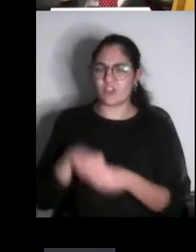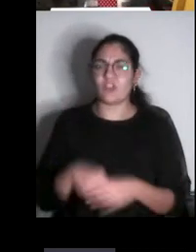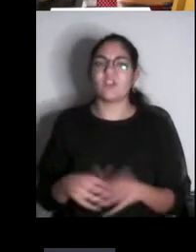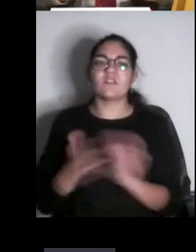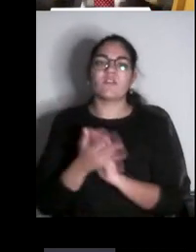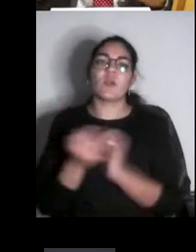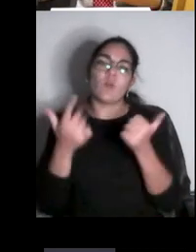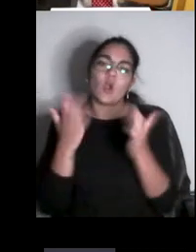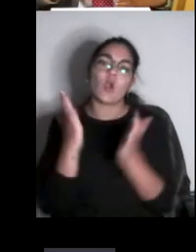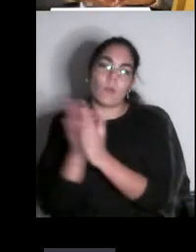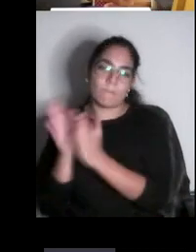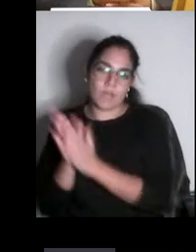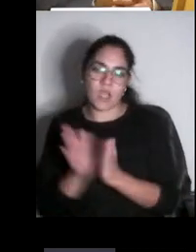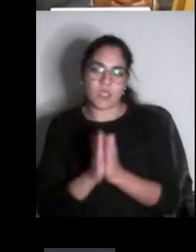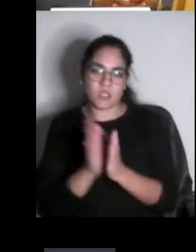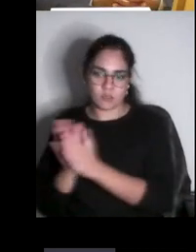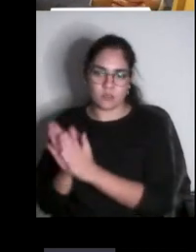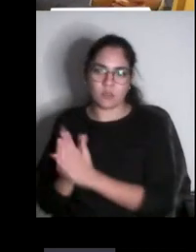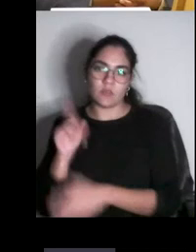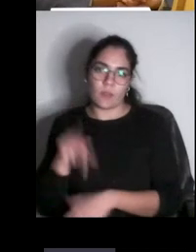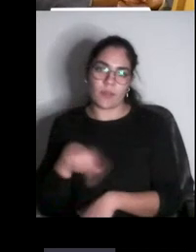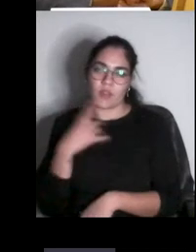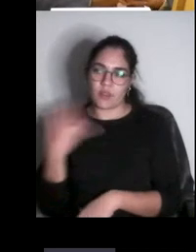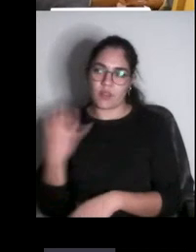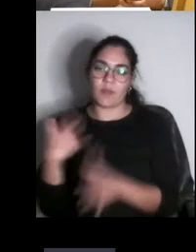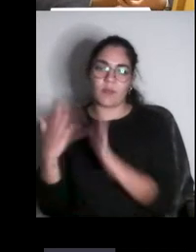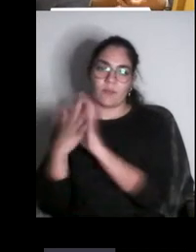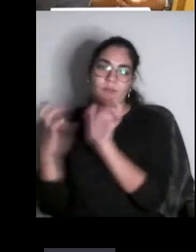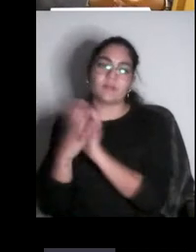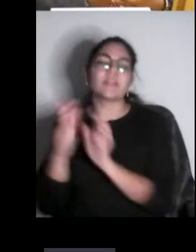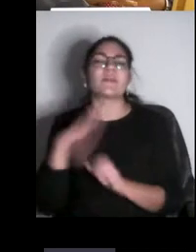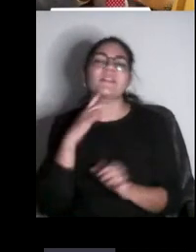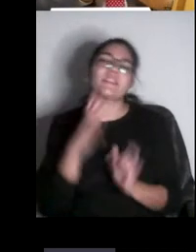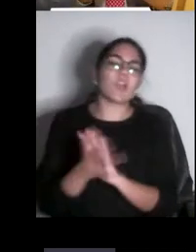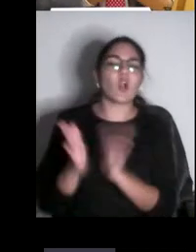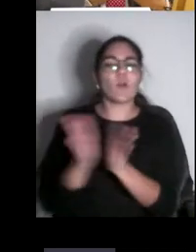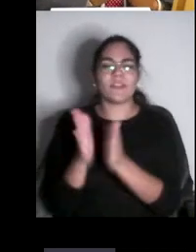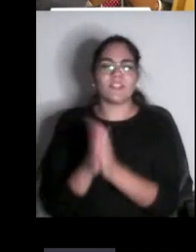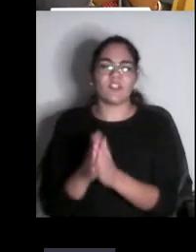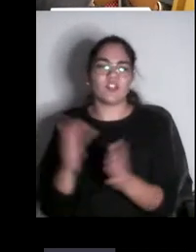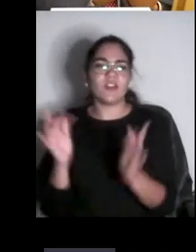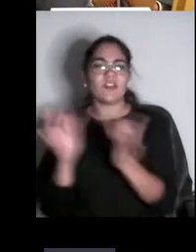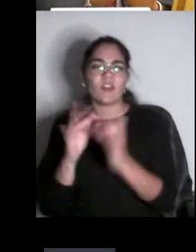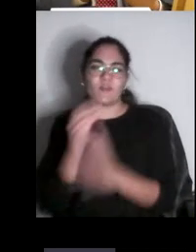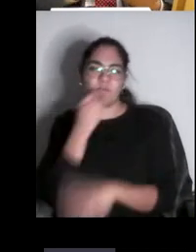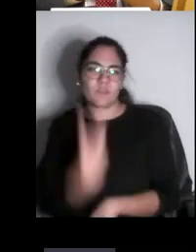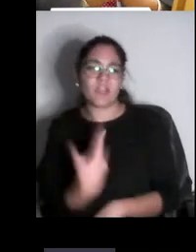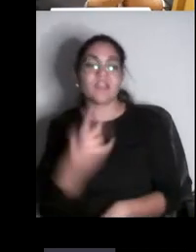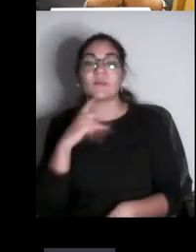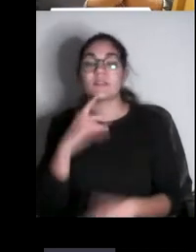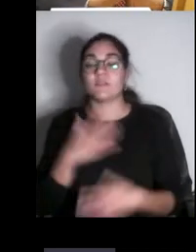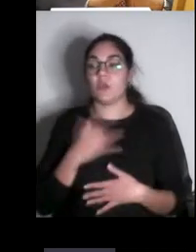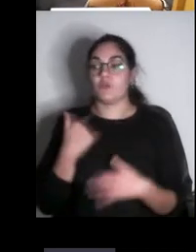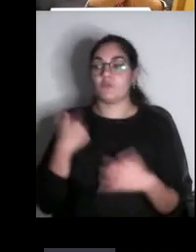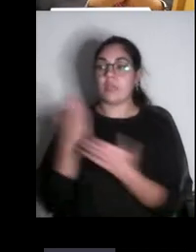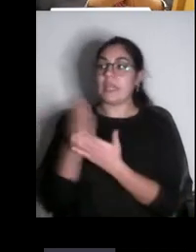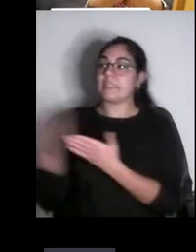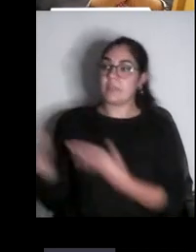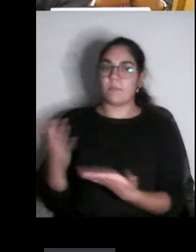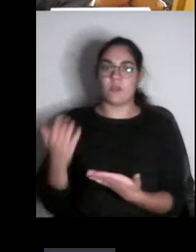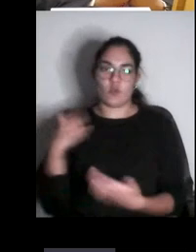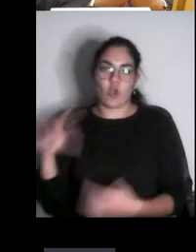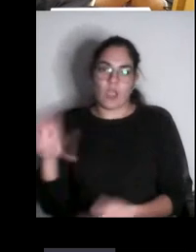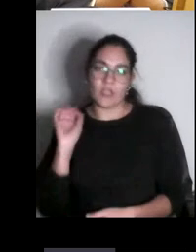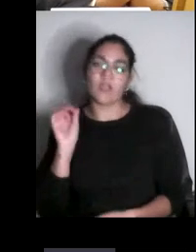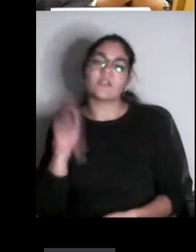con los que tienes, bueno, una cierta, digamos, buena relación, siempre, bueno, pues elegido por el propio observado y siempre en sentido